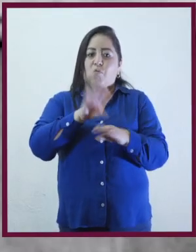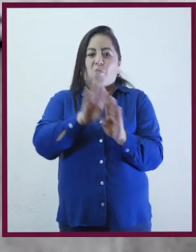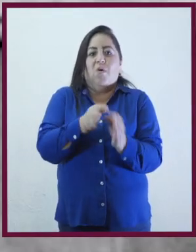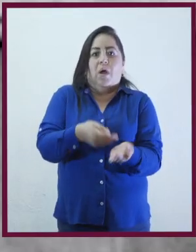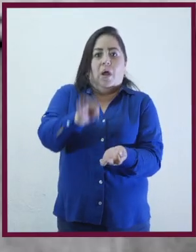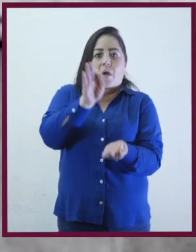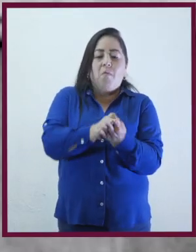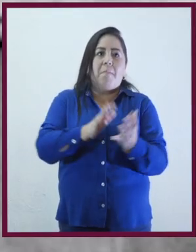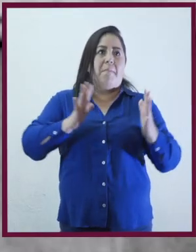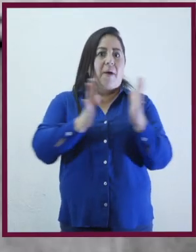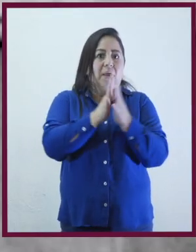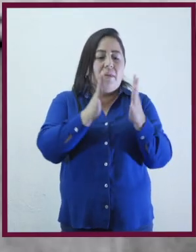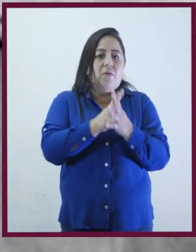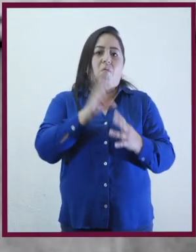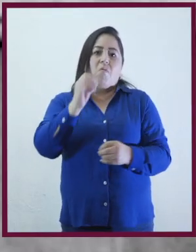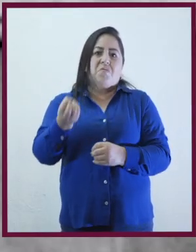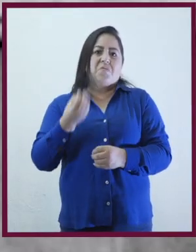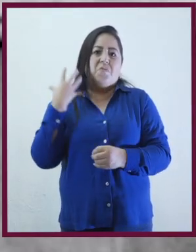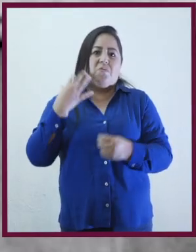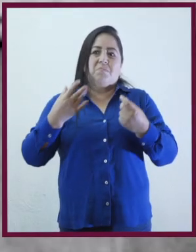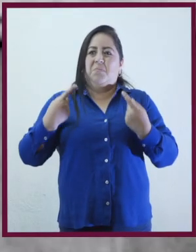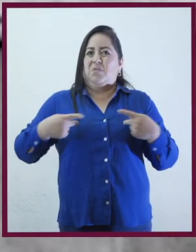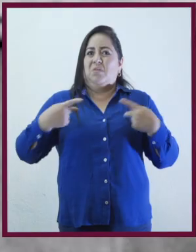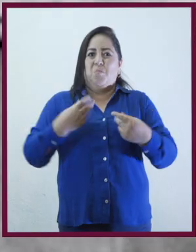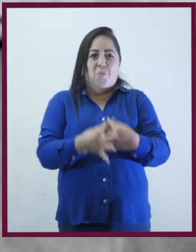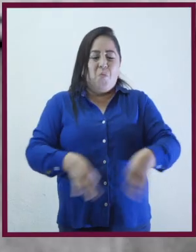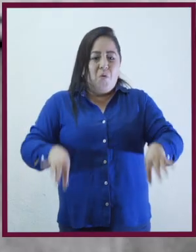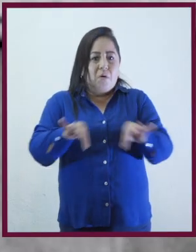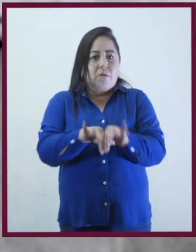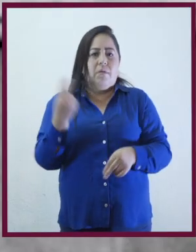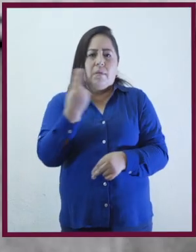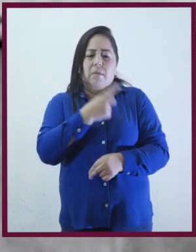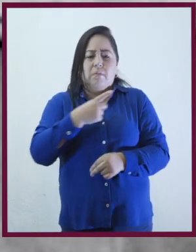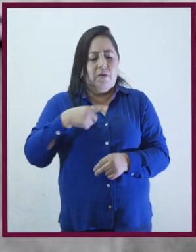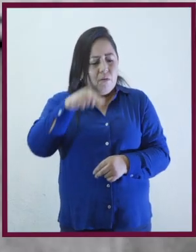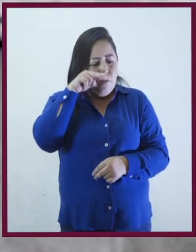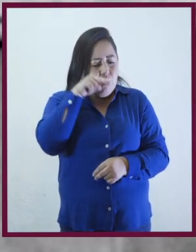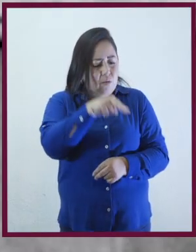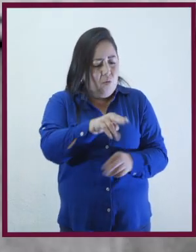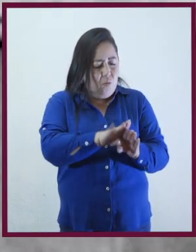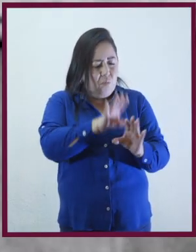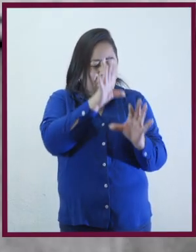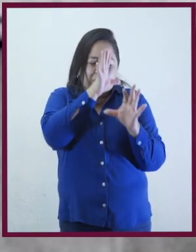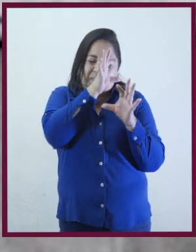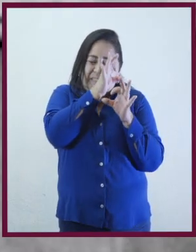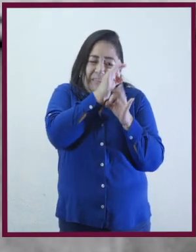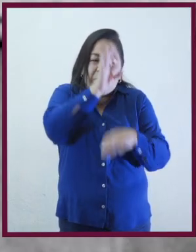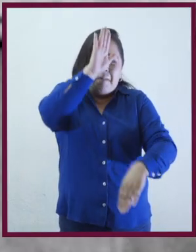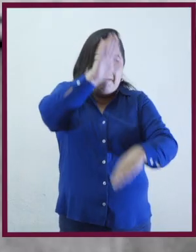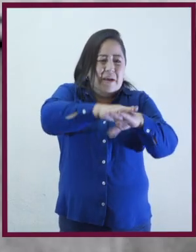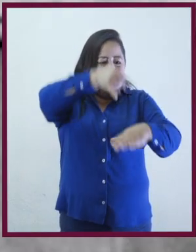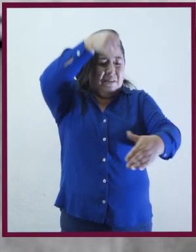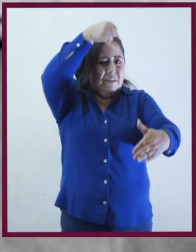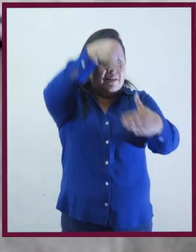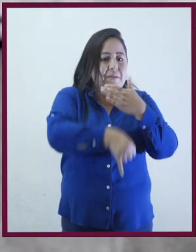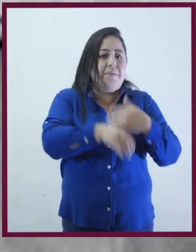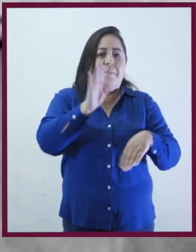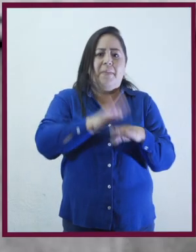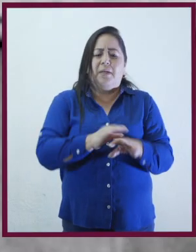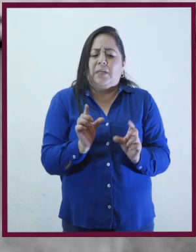héroes, batallas o discursos de gente importante, observemos lo micro, los detalles,